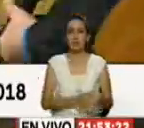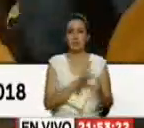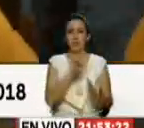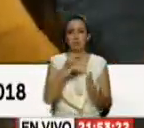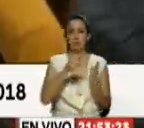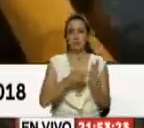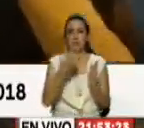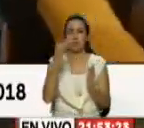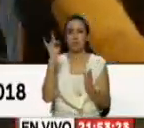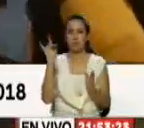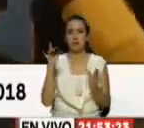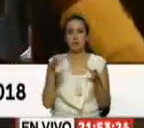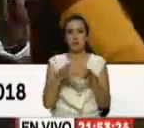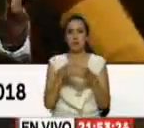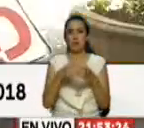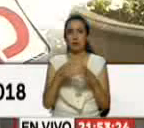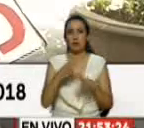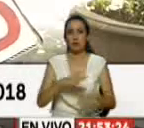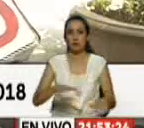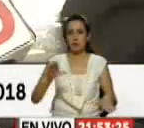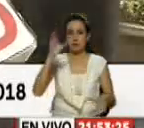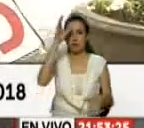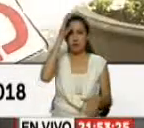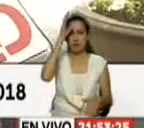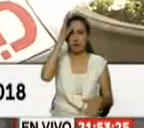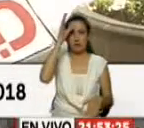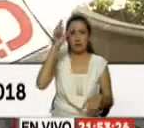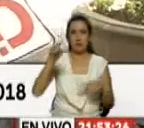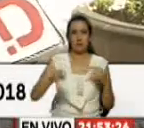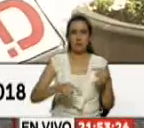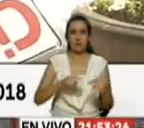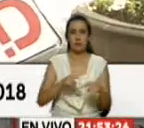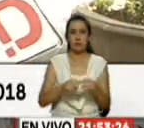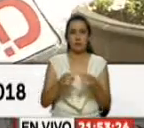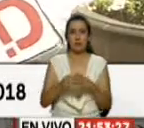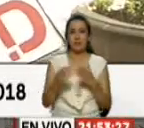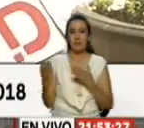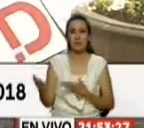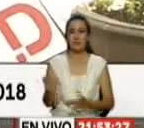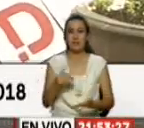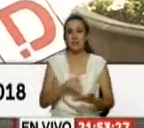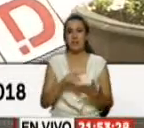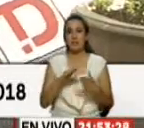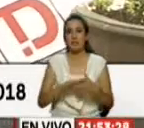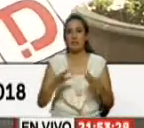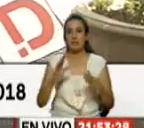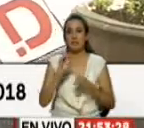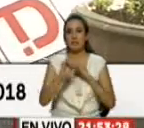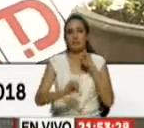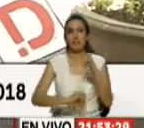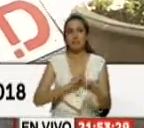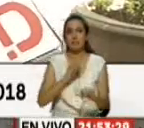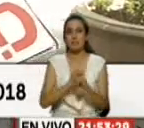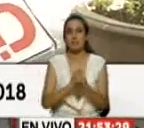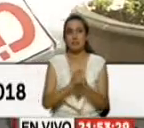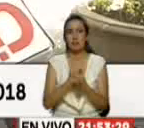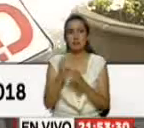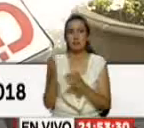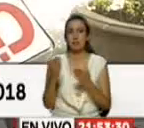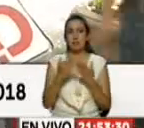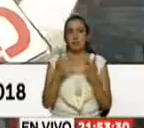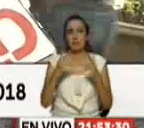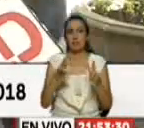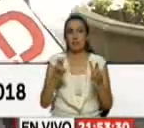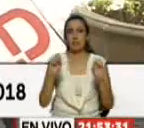en la categoría Arte y Cultura. Estoy haciendo fusiones, ¿no?, con músicos de extranjeros, ¿no?, y eso es lo que a